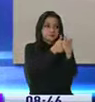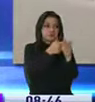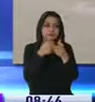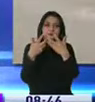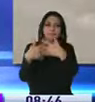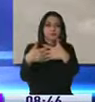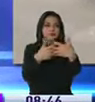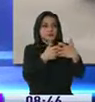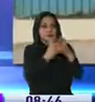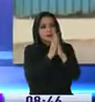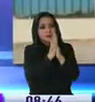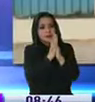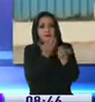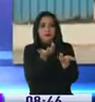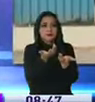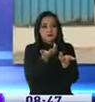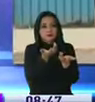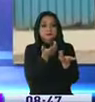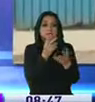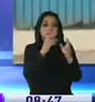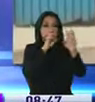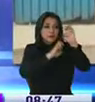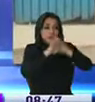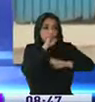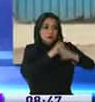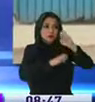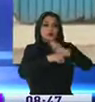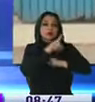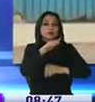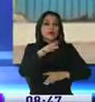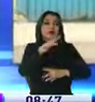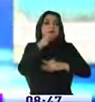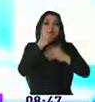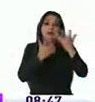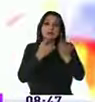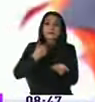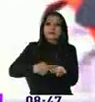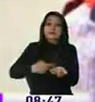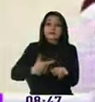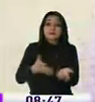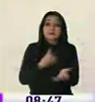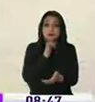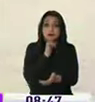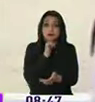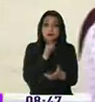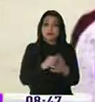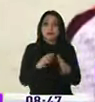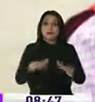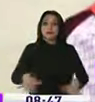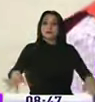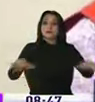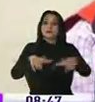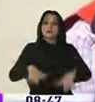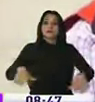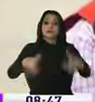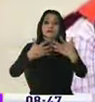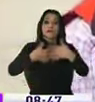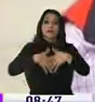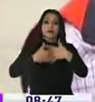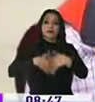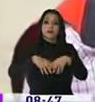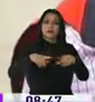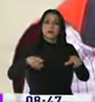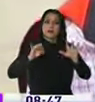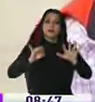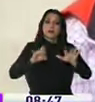para verificar otro tipo de sustancias que a lo mejor no han sido analizadas. Toda esta zona es industrial, pero hablamos de alrededor de 7